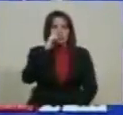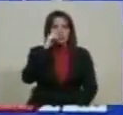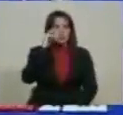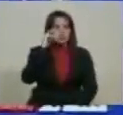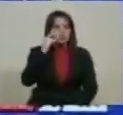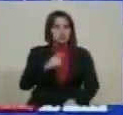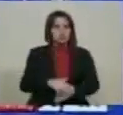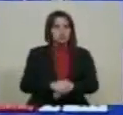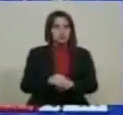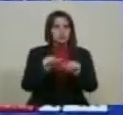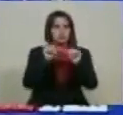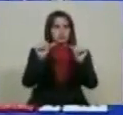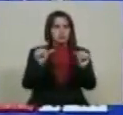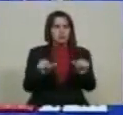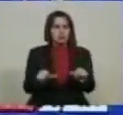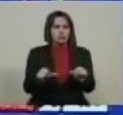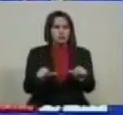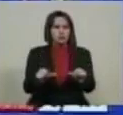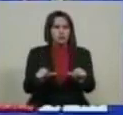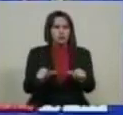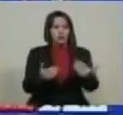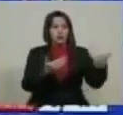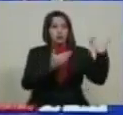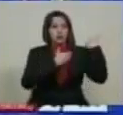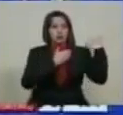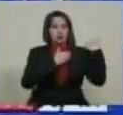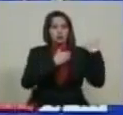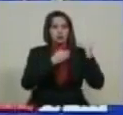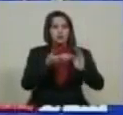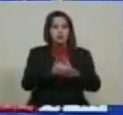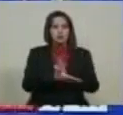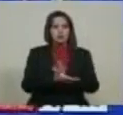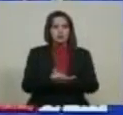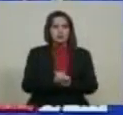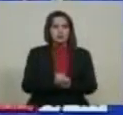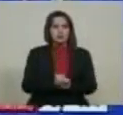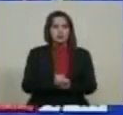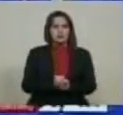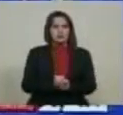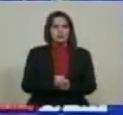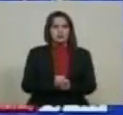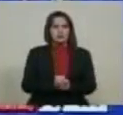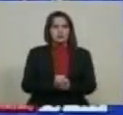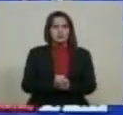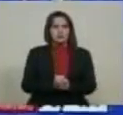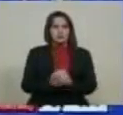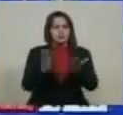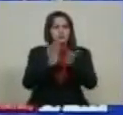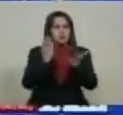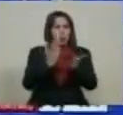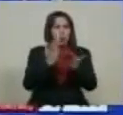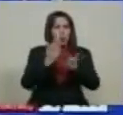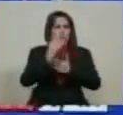complejo, integrado, y fortalecer todos los logros que María Cristina con la escuela ha echado